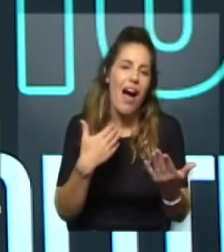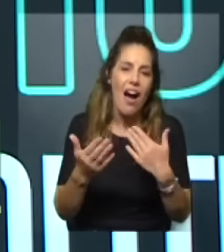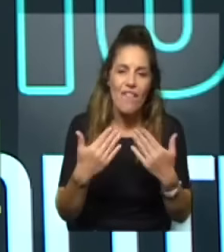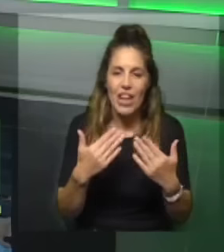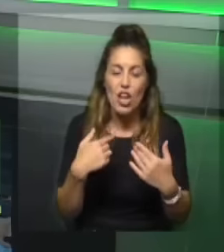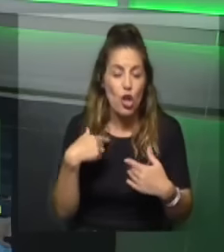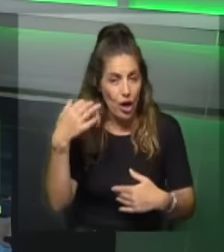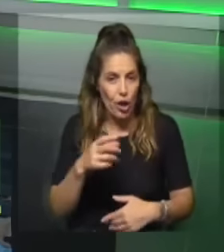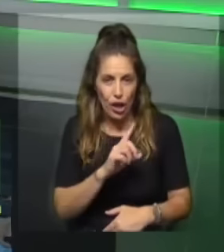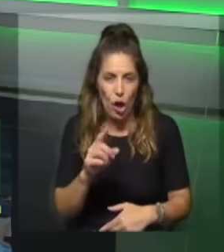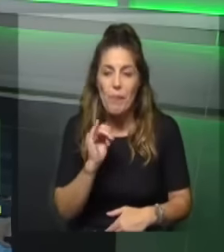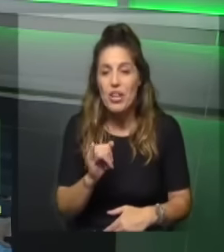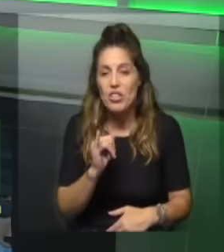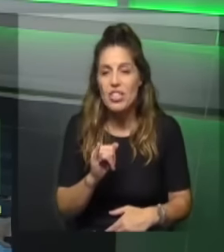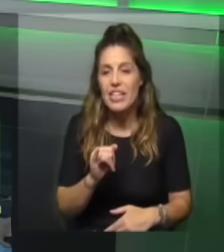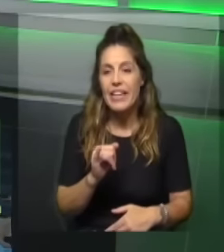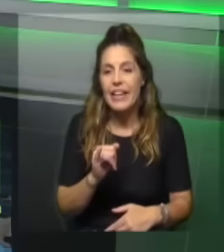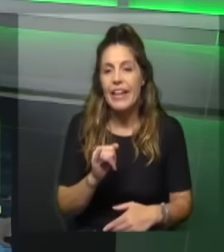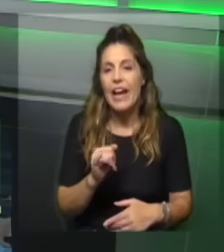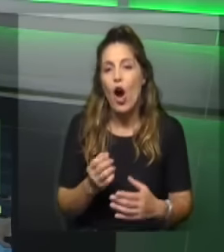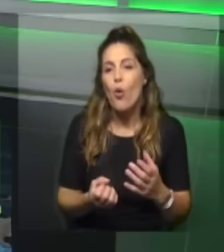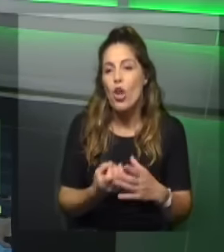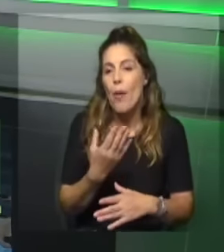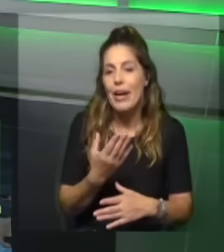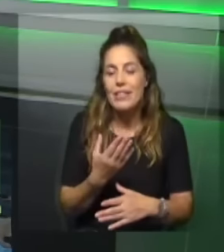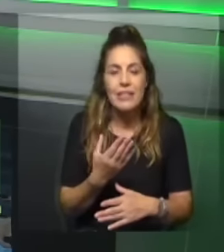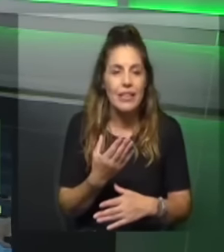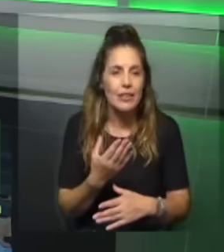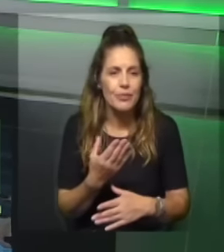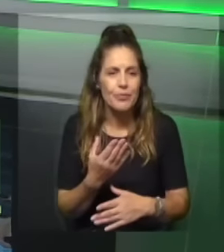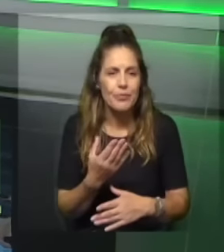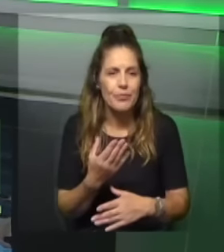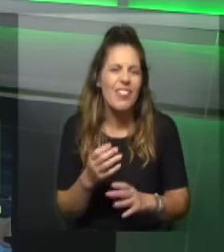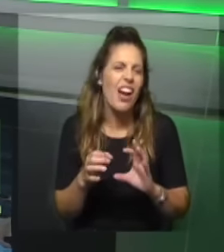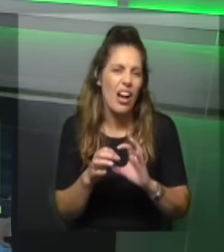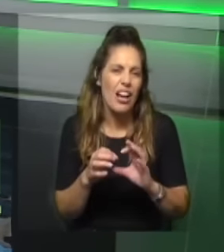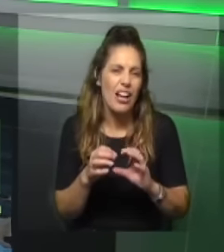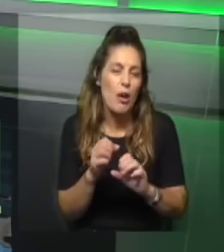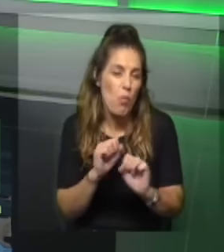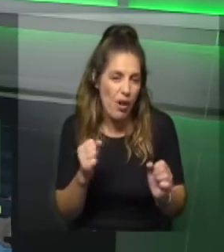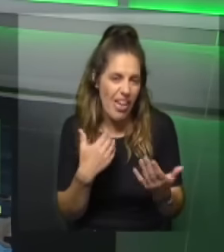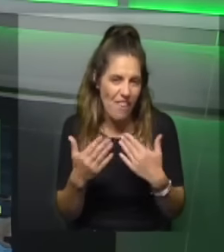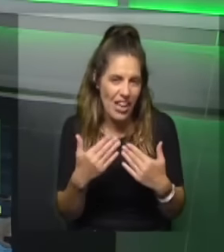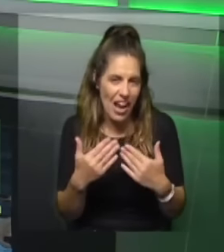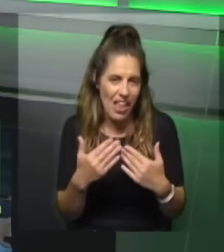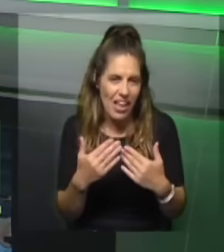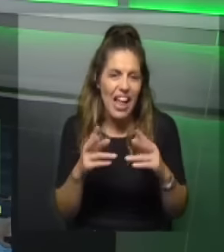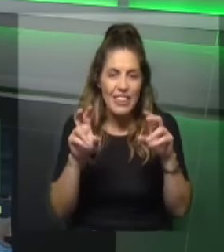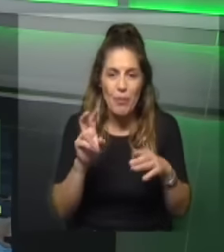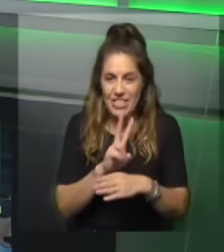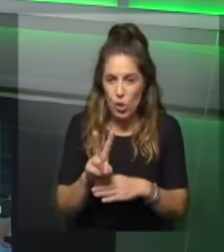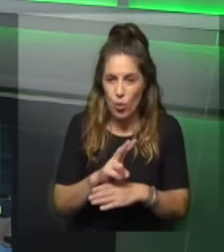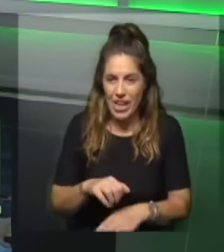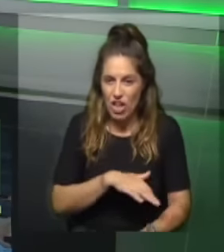eh pero sí aparecen algunos hitos que eh bastante claros que pueden ser mencionados el tema seguridad social